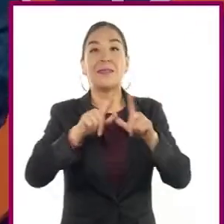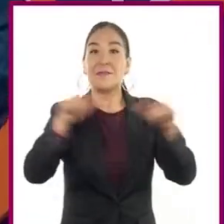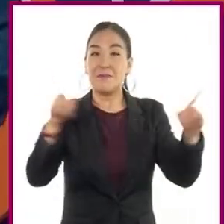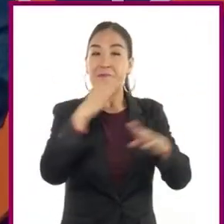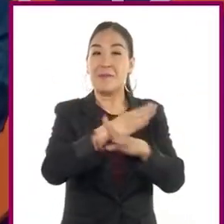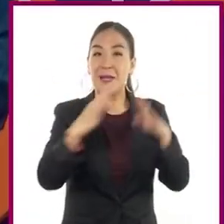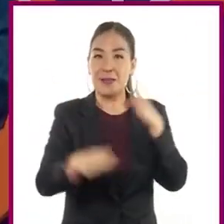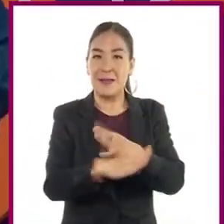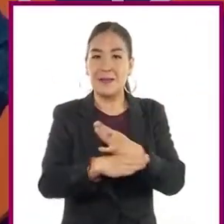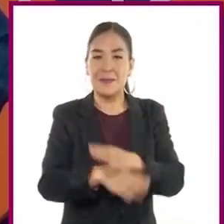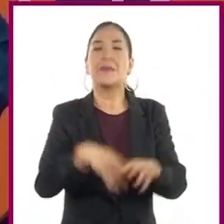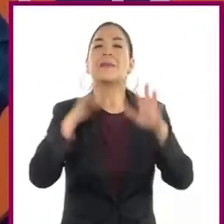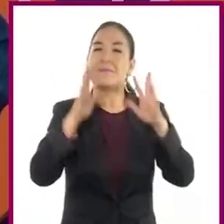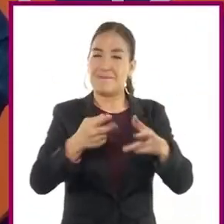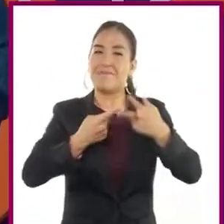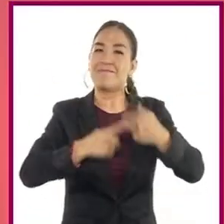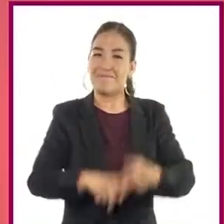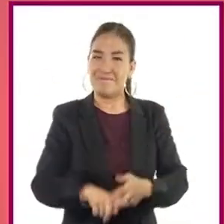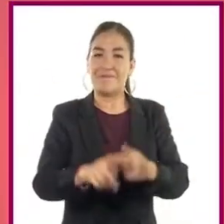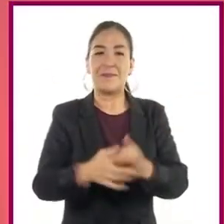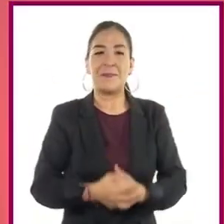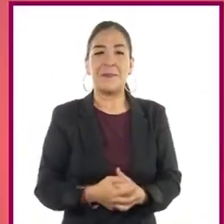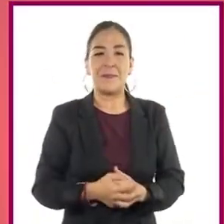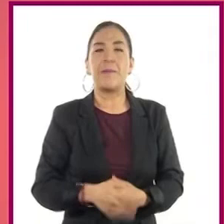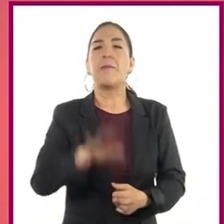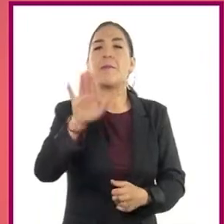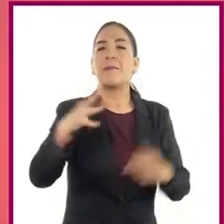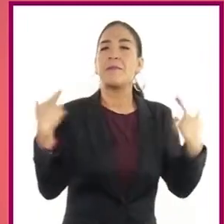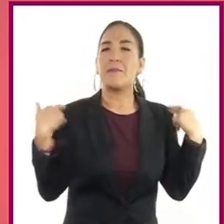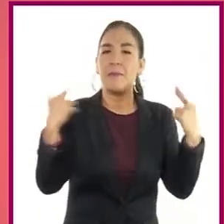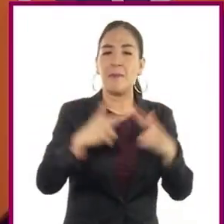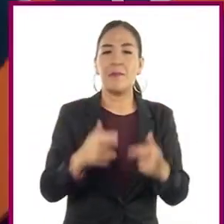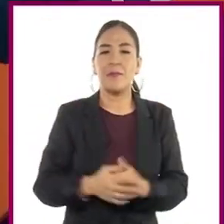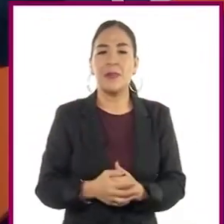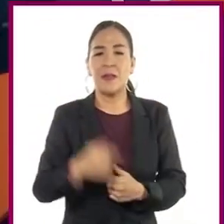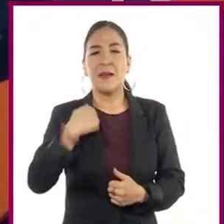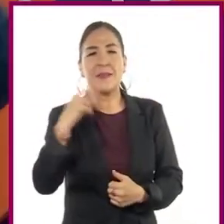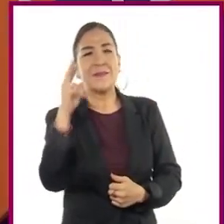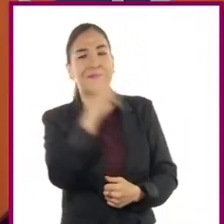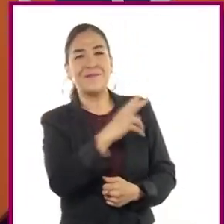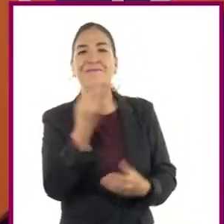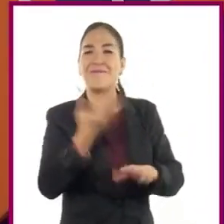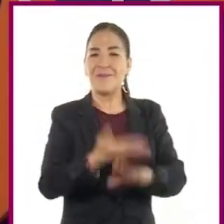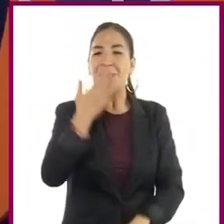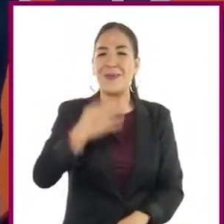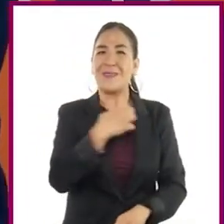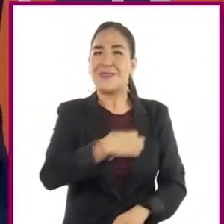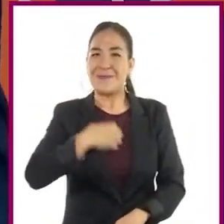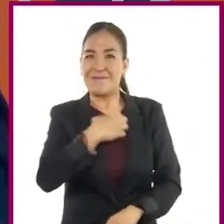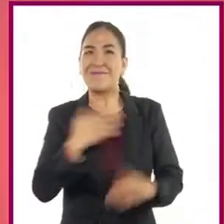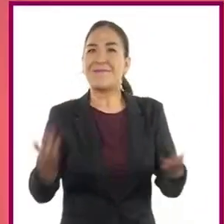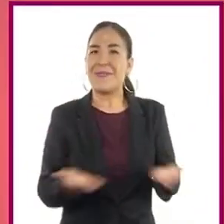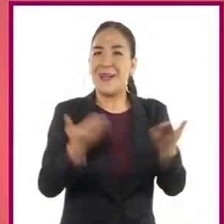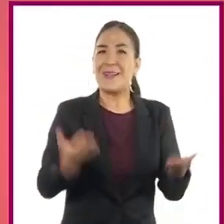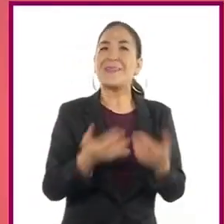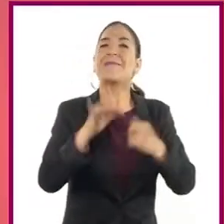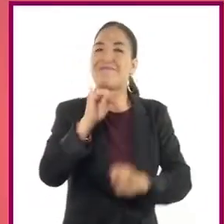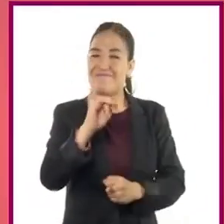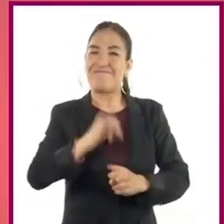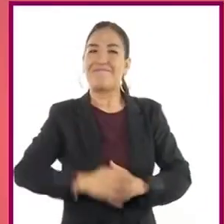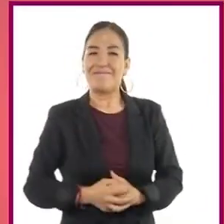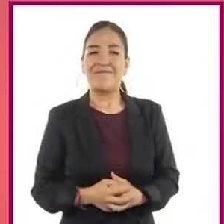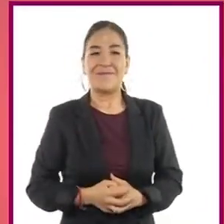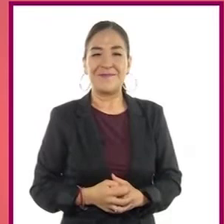listos, ¡vamos a comenzar! Maestra, la noto muy contenta y muy animada. Pues sí, así